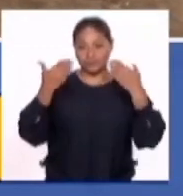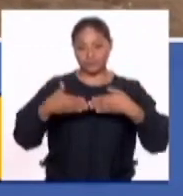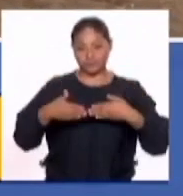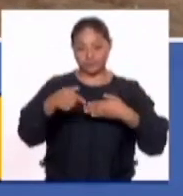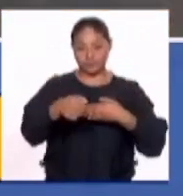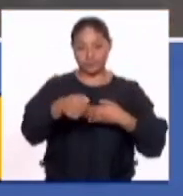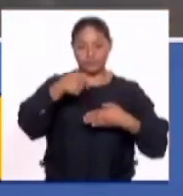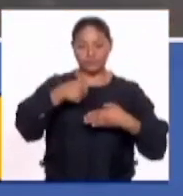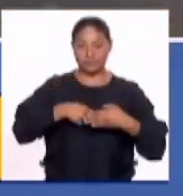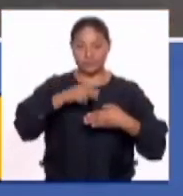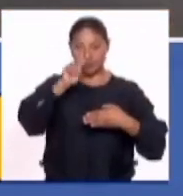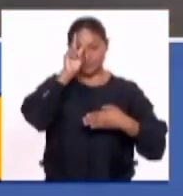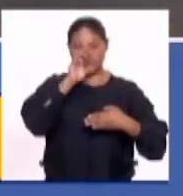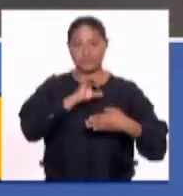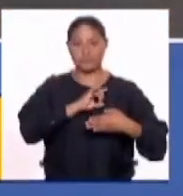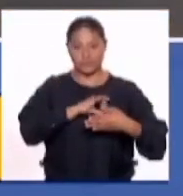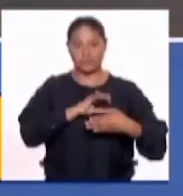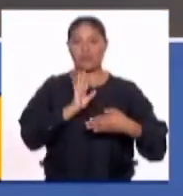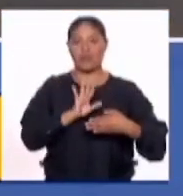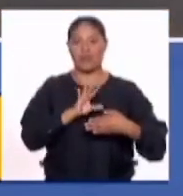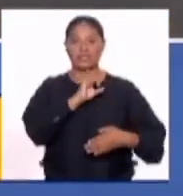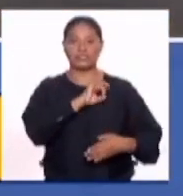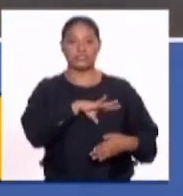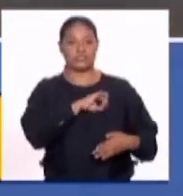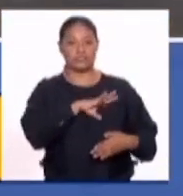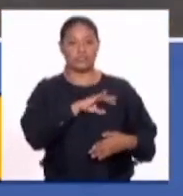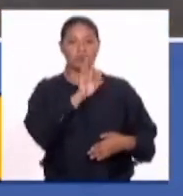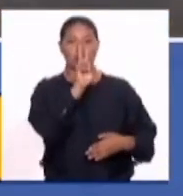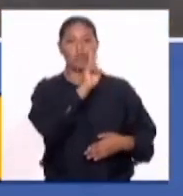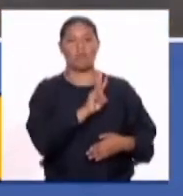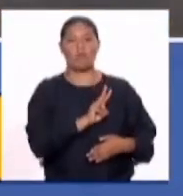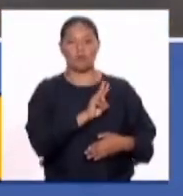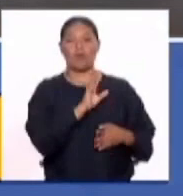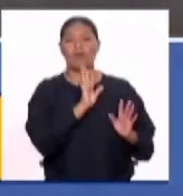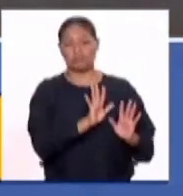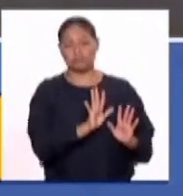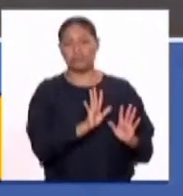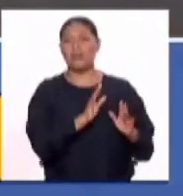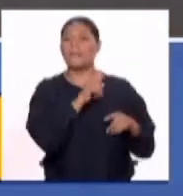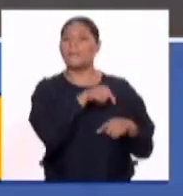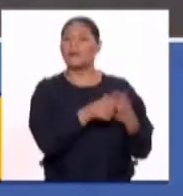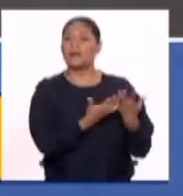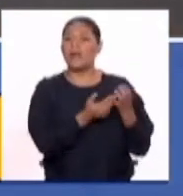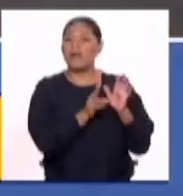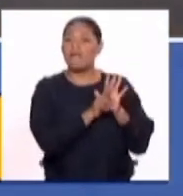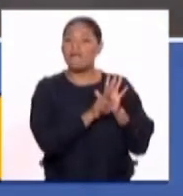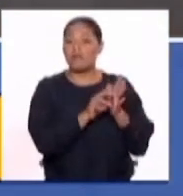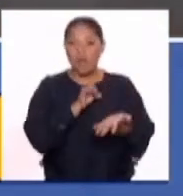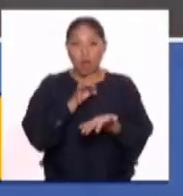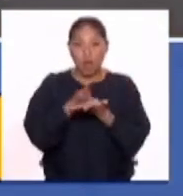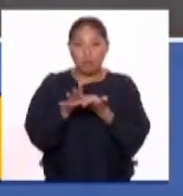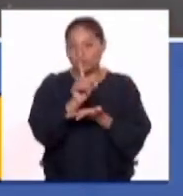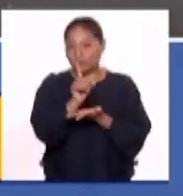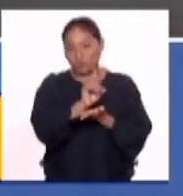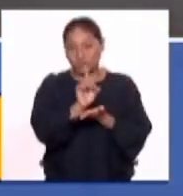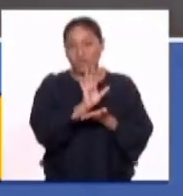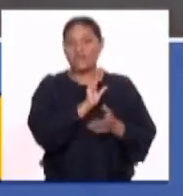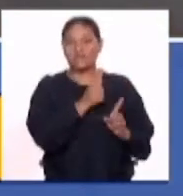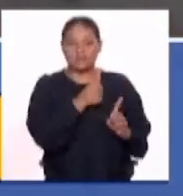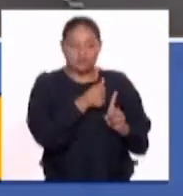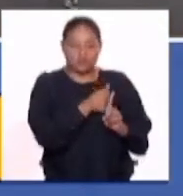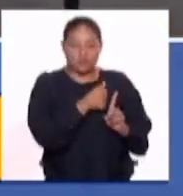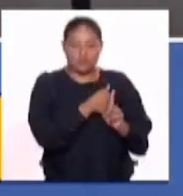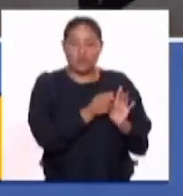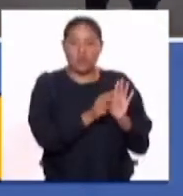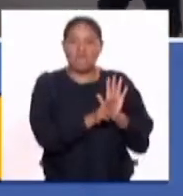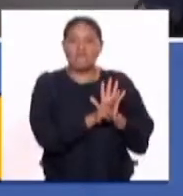familias venezolanas, están saliendo de Chile de manera voluntaria. No están siendo expulsados. Y las razones que motivan su